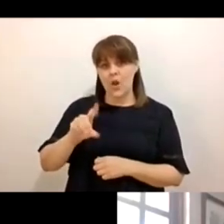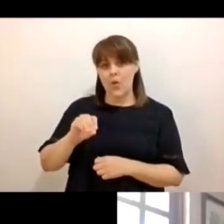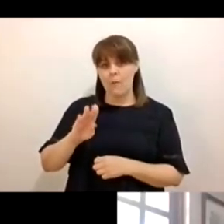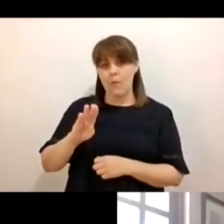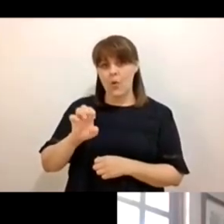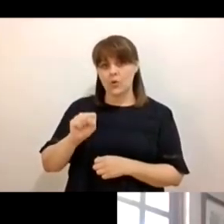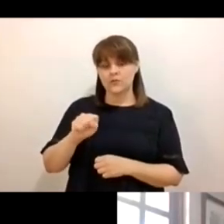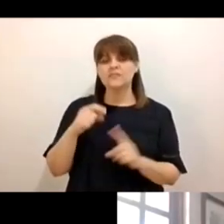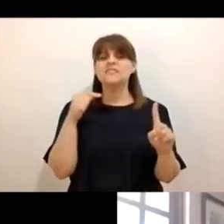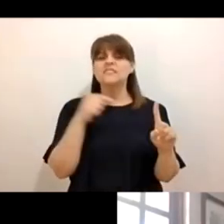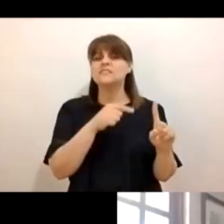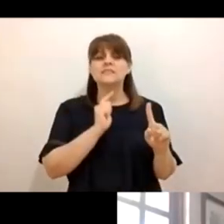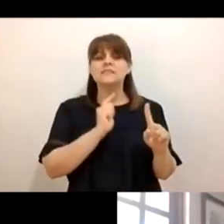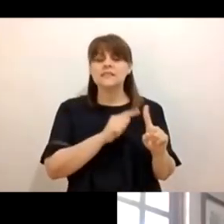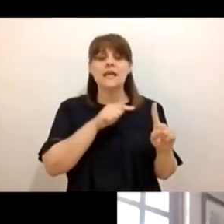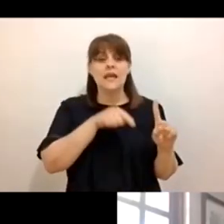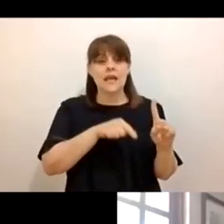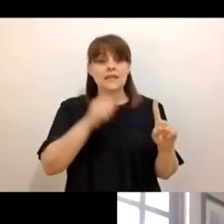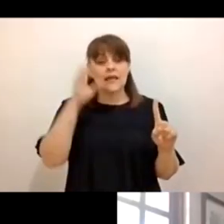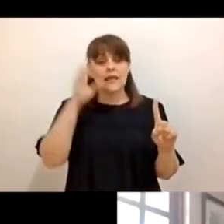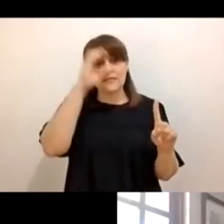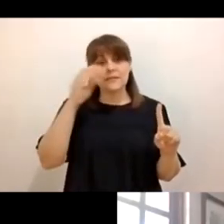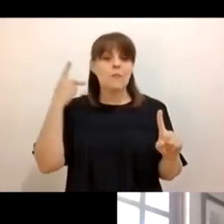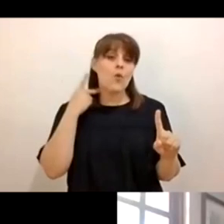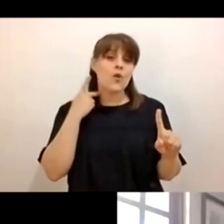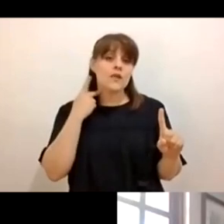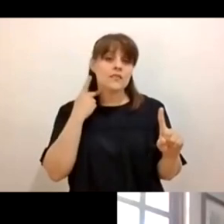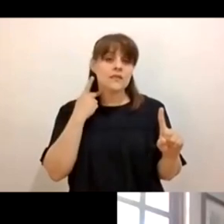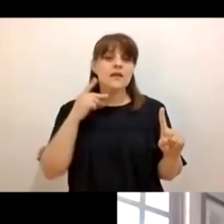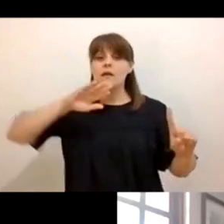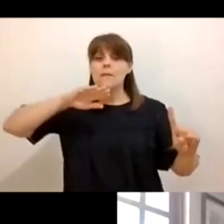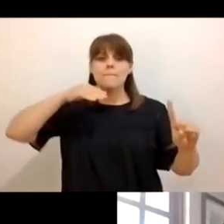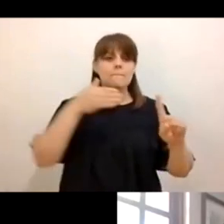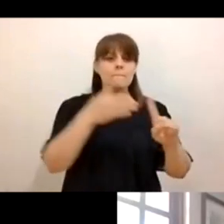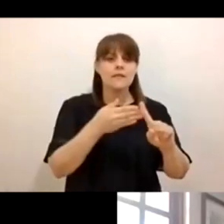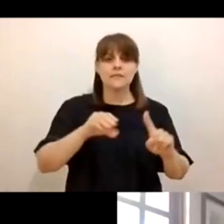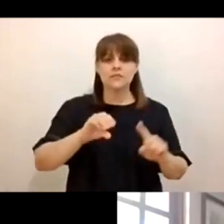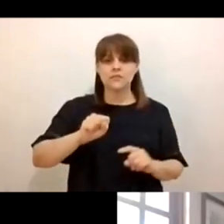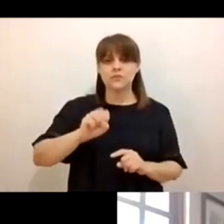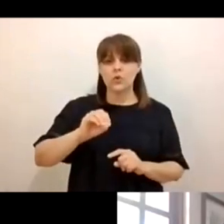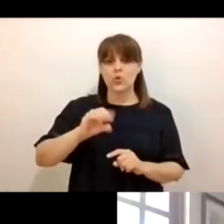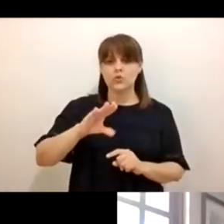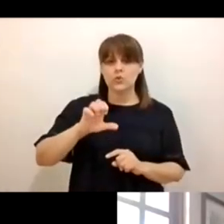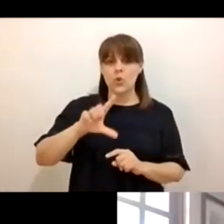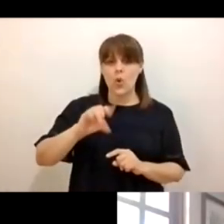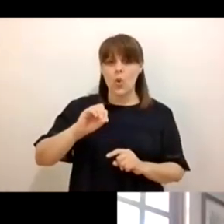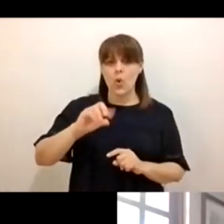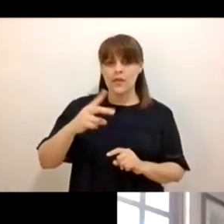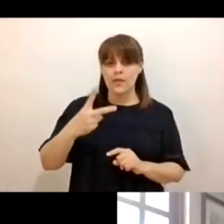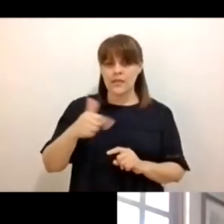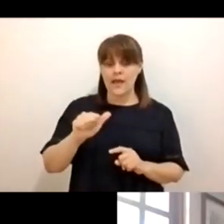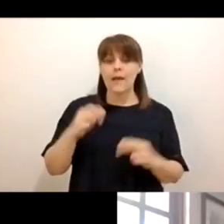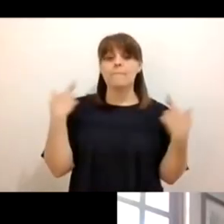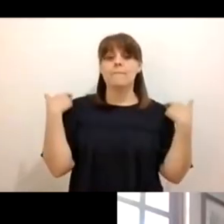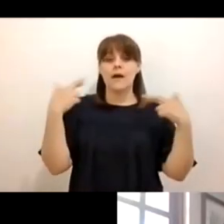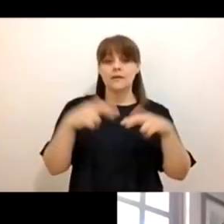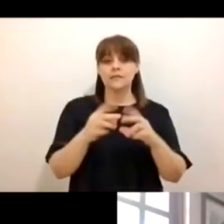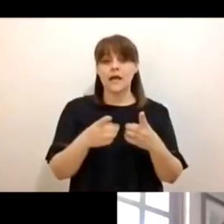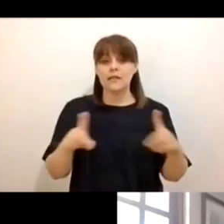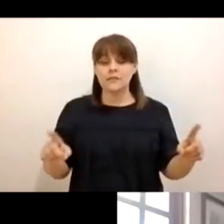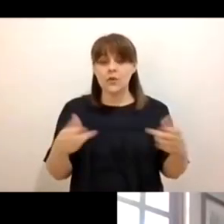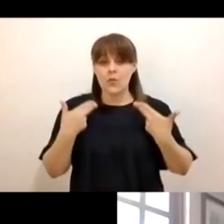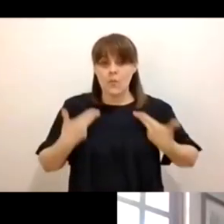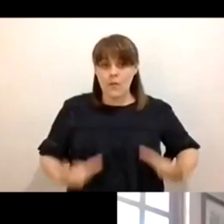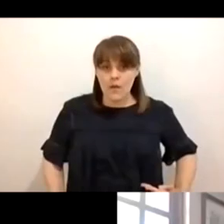presentarla ella es doctora en ciencias políticas y sociales con orientación en sociología maestra en desarrollo humano y licenciada en psicología